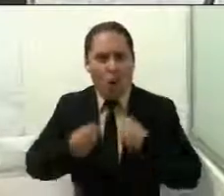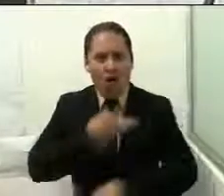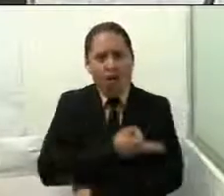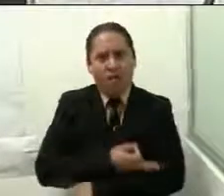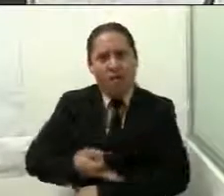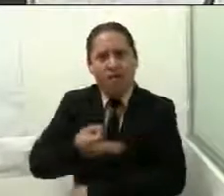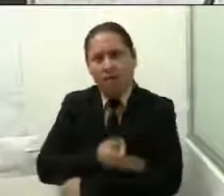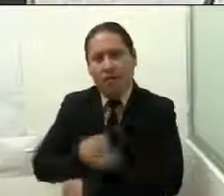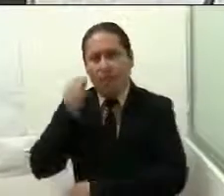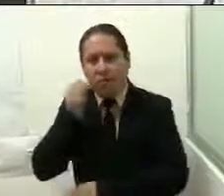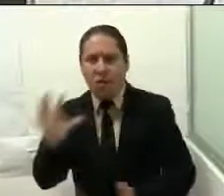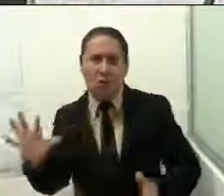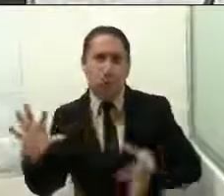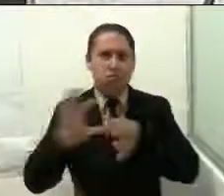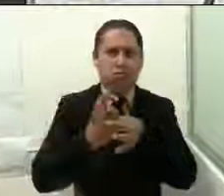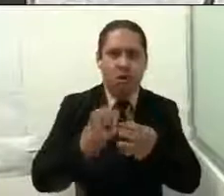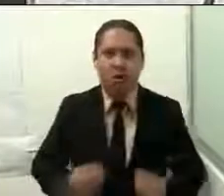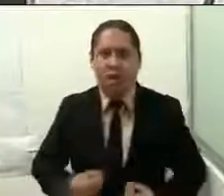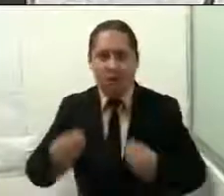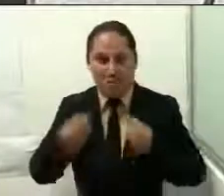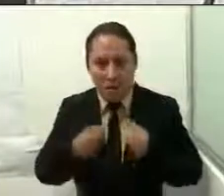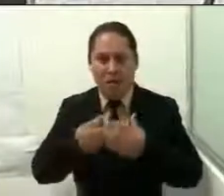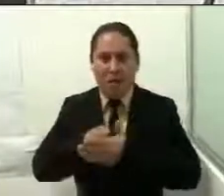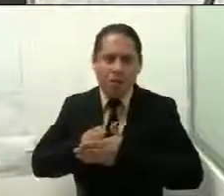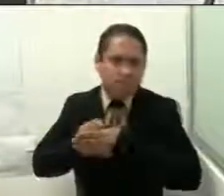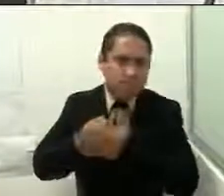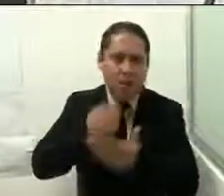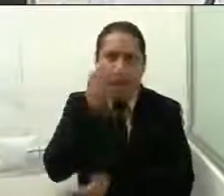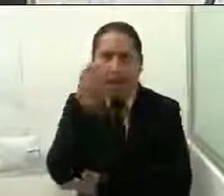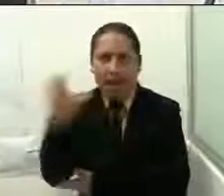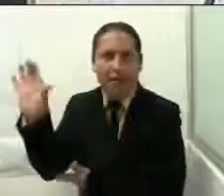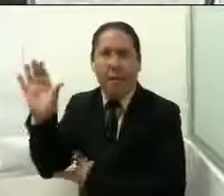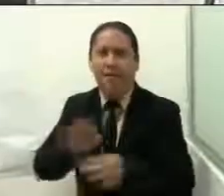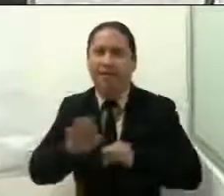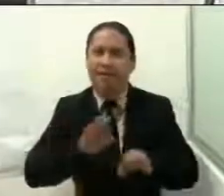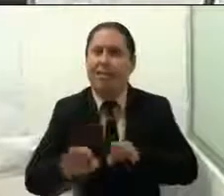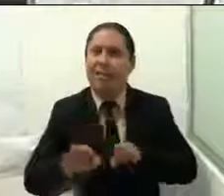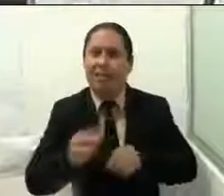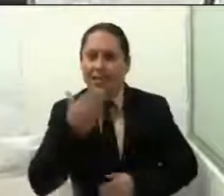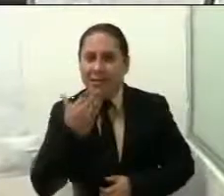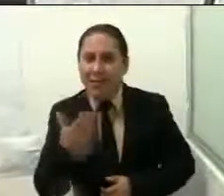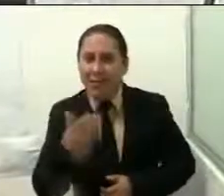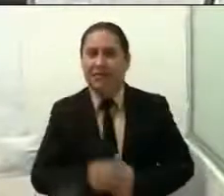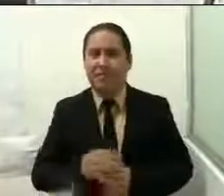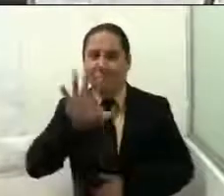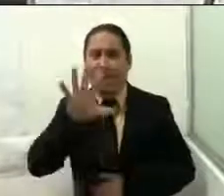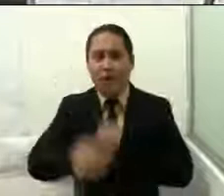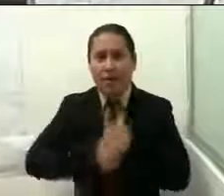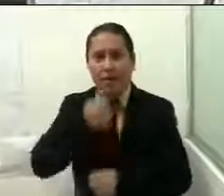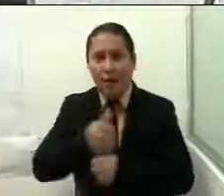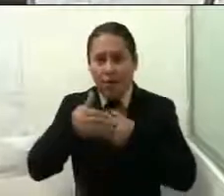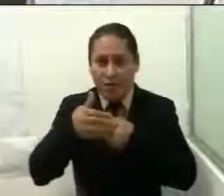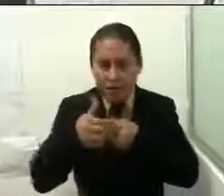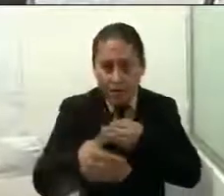a la vida productiva para impulsar el campo chiapaneco en 5 años estado y